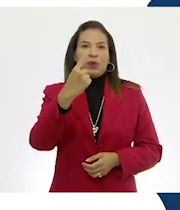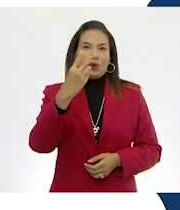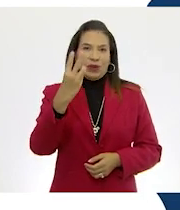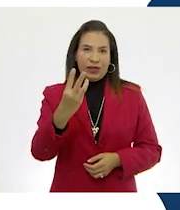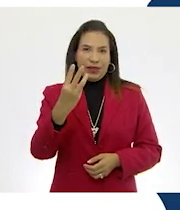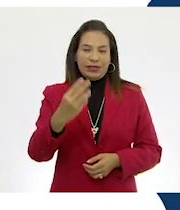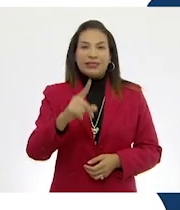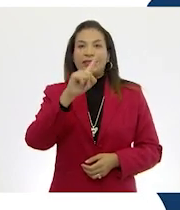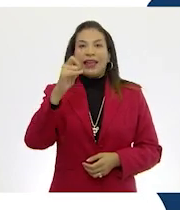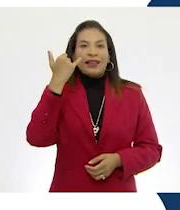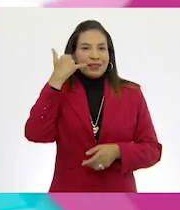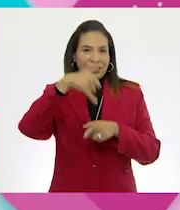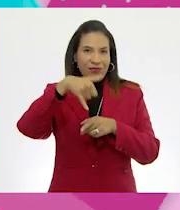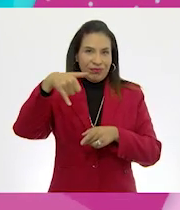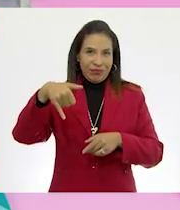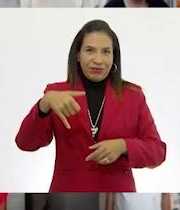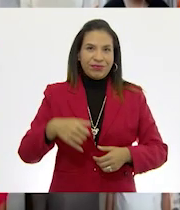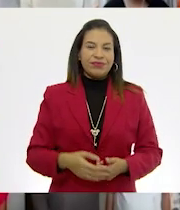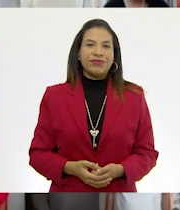5541720413. 100 líneas.